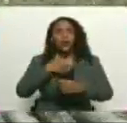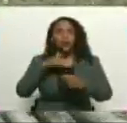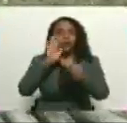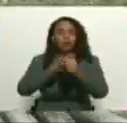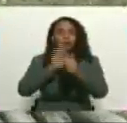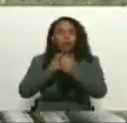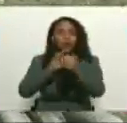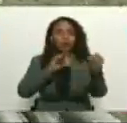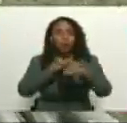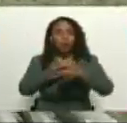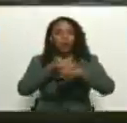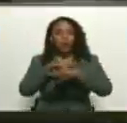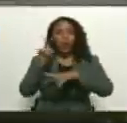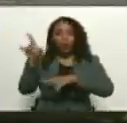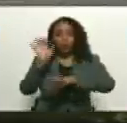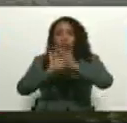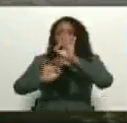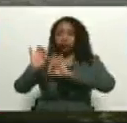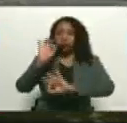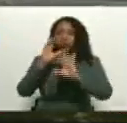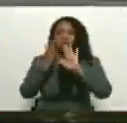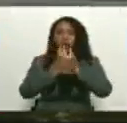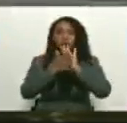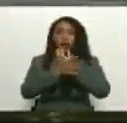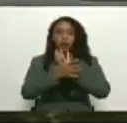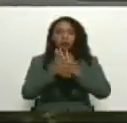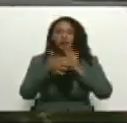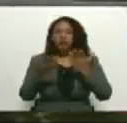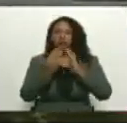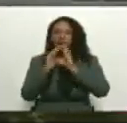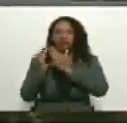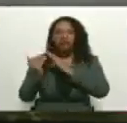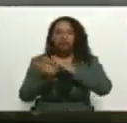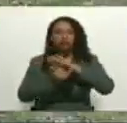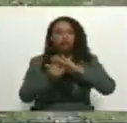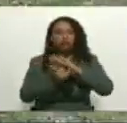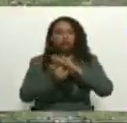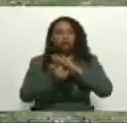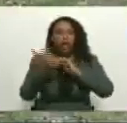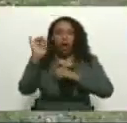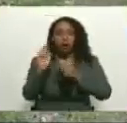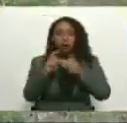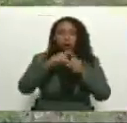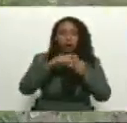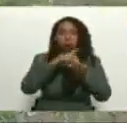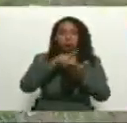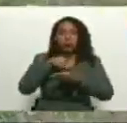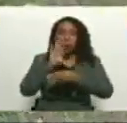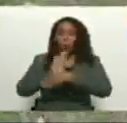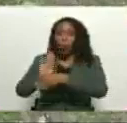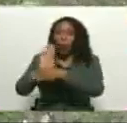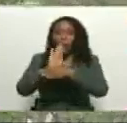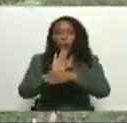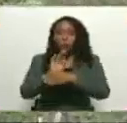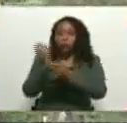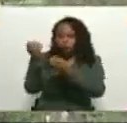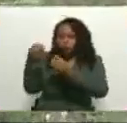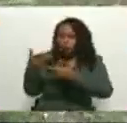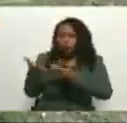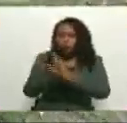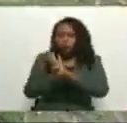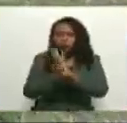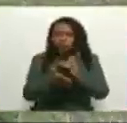Lorca para también... ¿Qué comunidades, instituciones están participando en la conservación? ¿Qué me puedes contar?